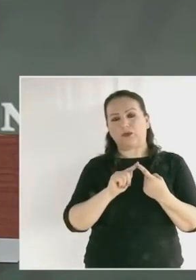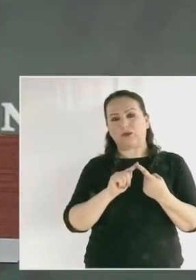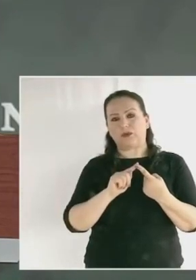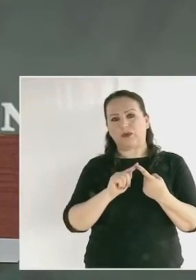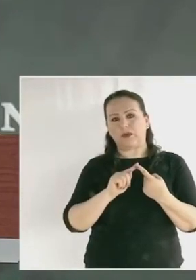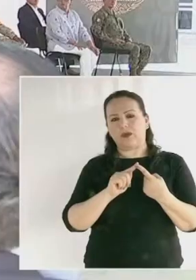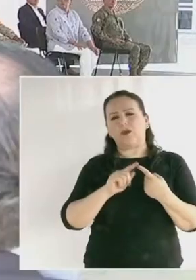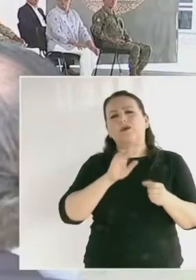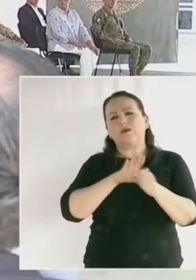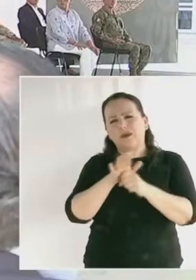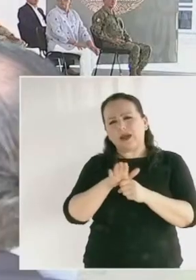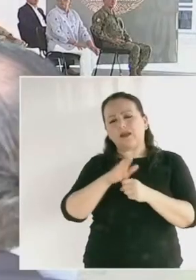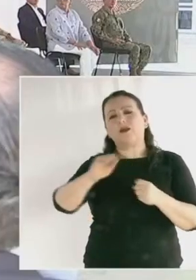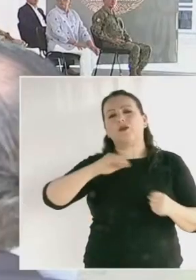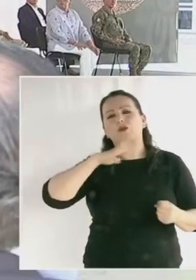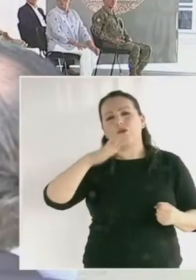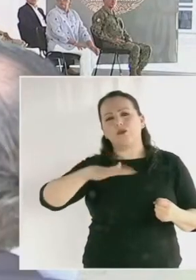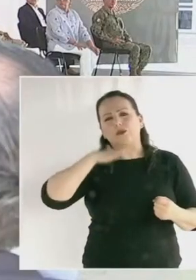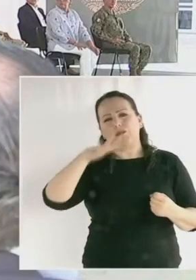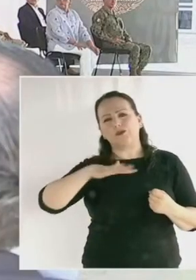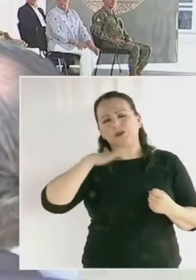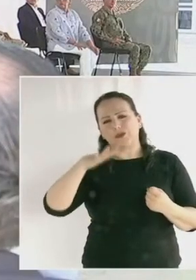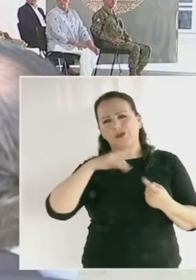es la corrupción.